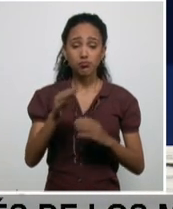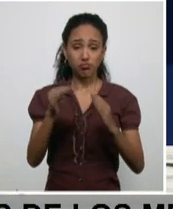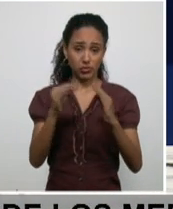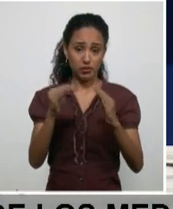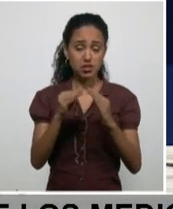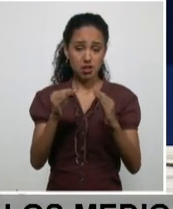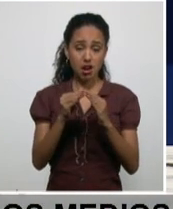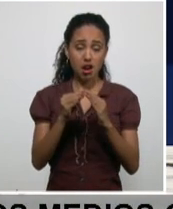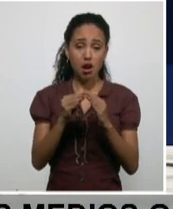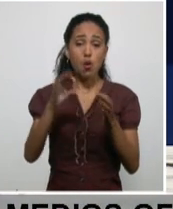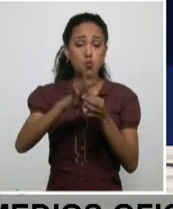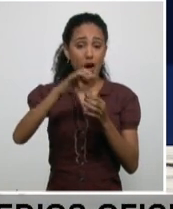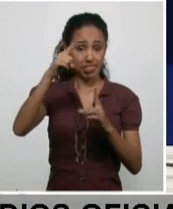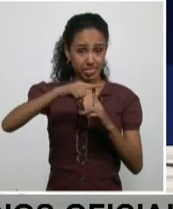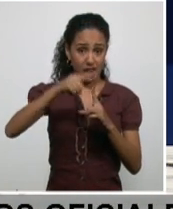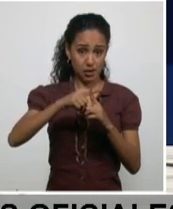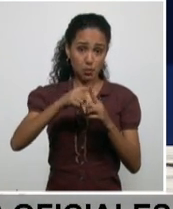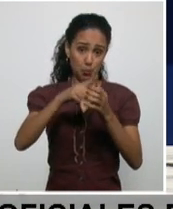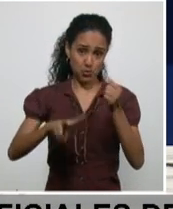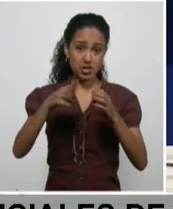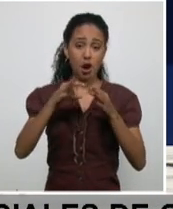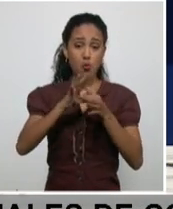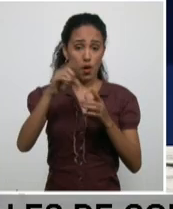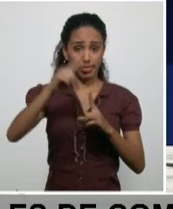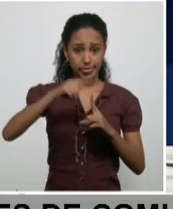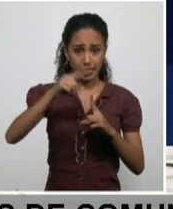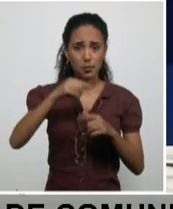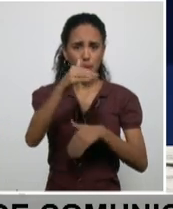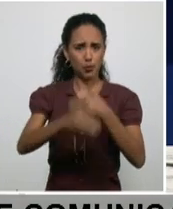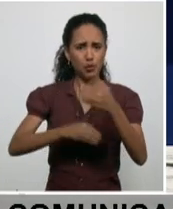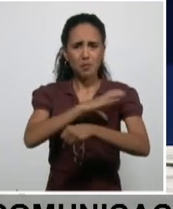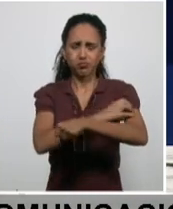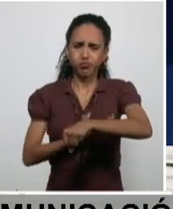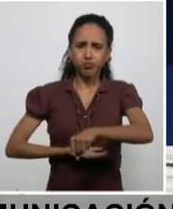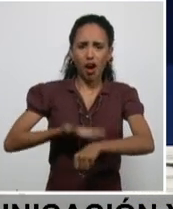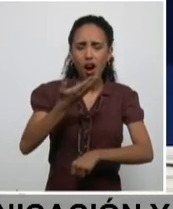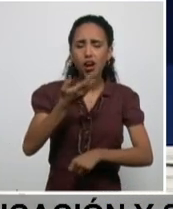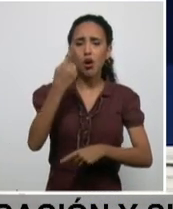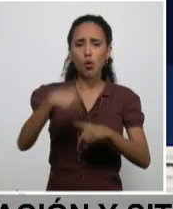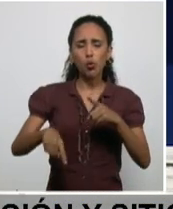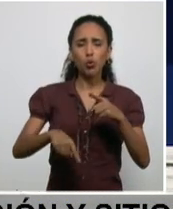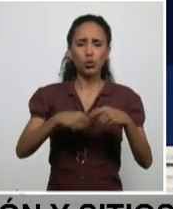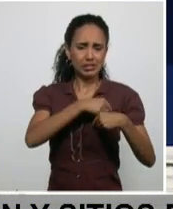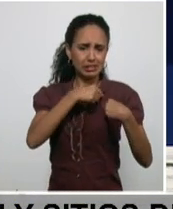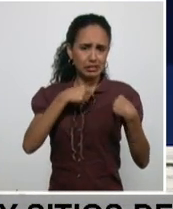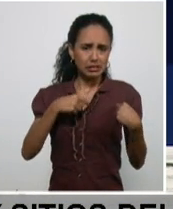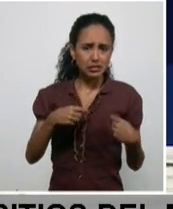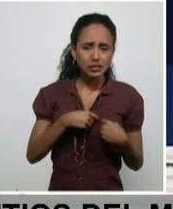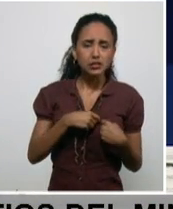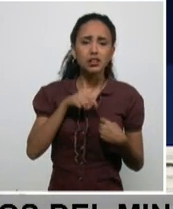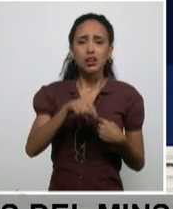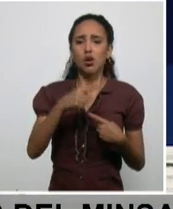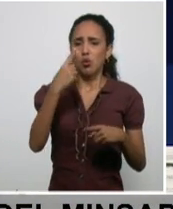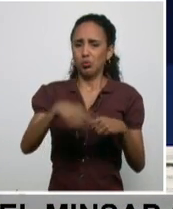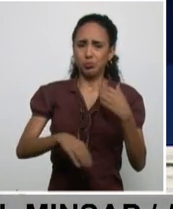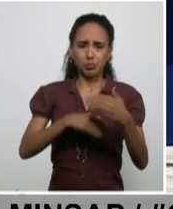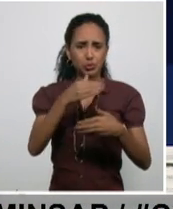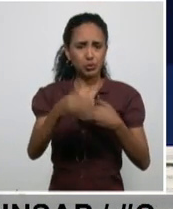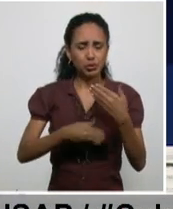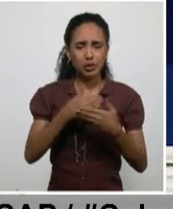de Guantánamo, con antecedentes de hipertensión arterial, cardiopatía isquémica, colitis